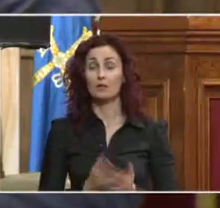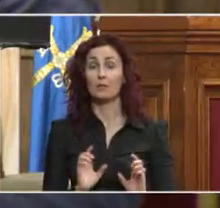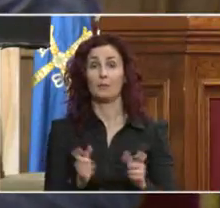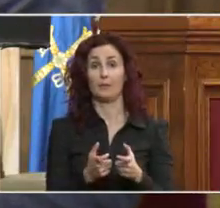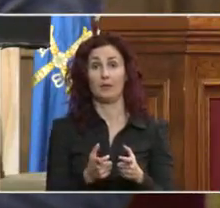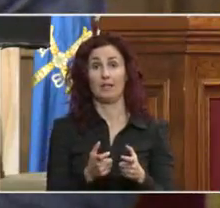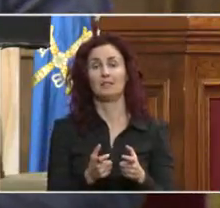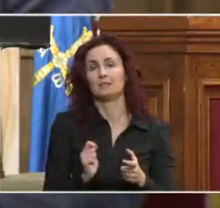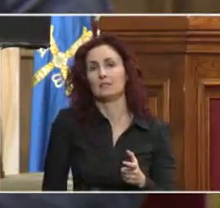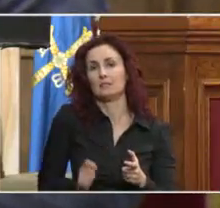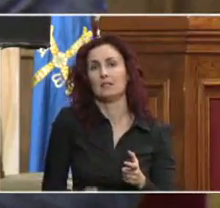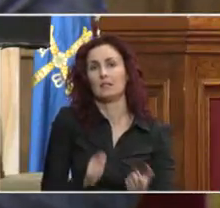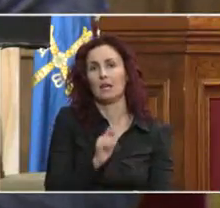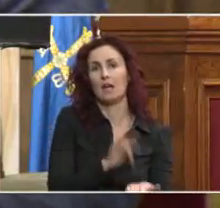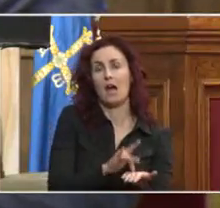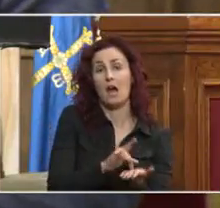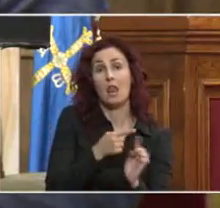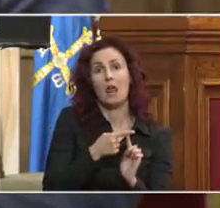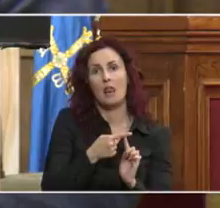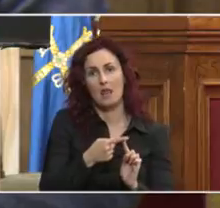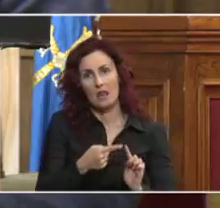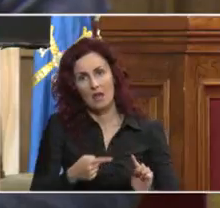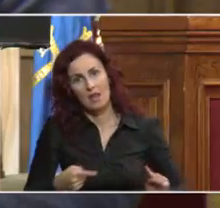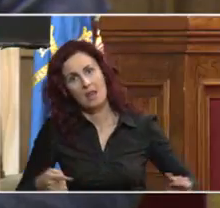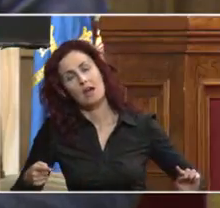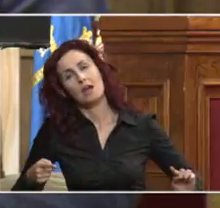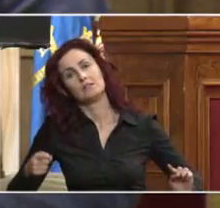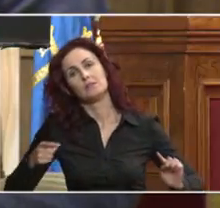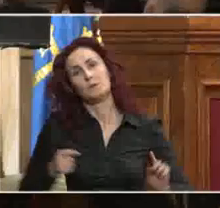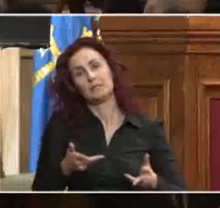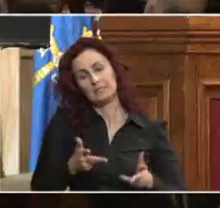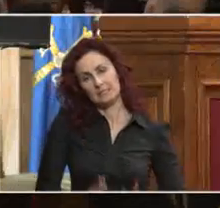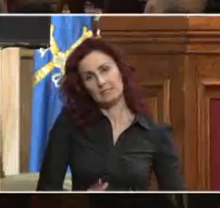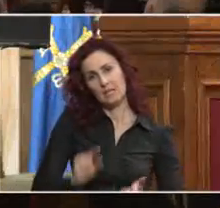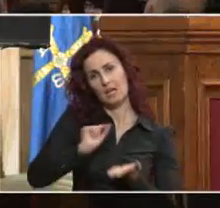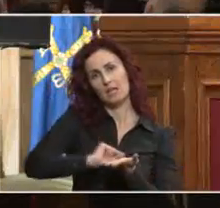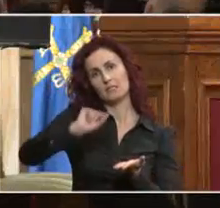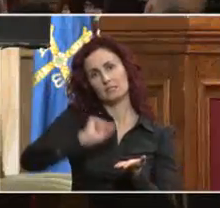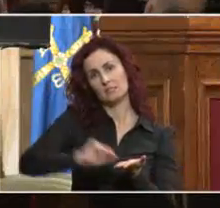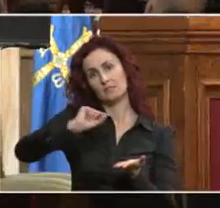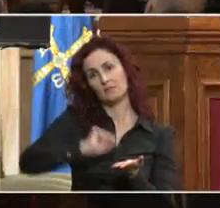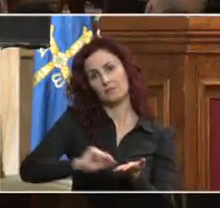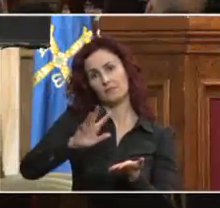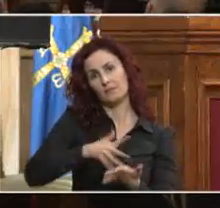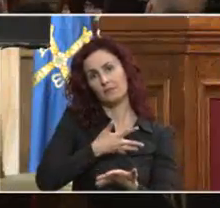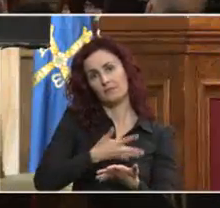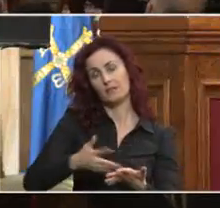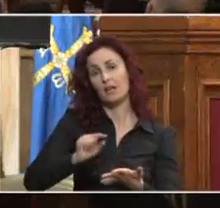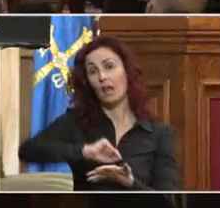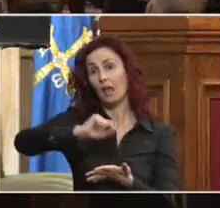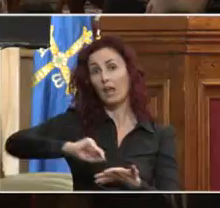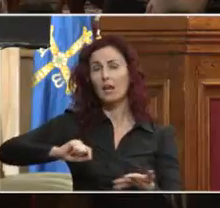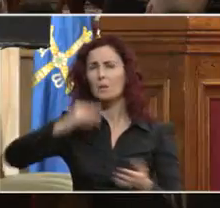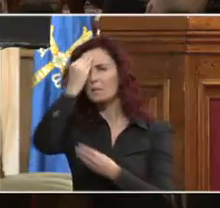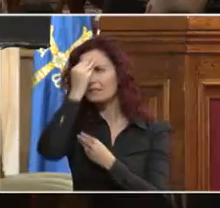reuníamos regularmente y largamente a escribir, ¿no? Perdón, Carlos. No. Pensé